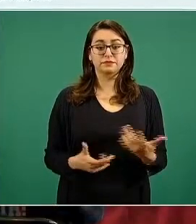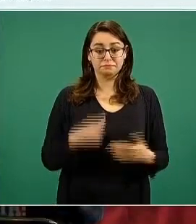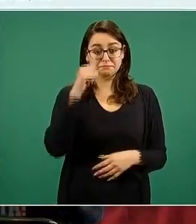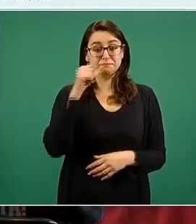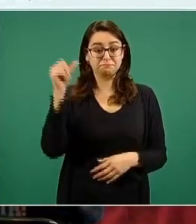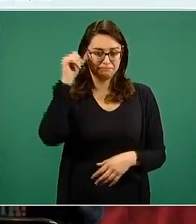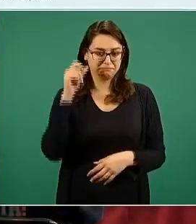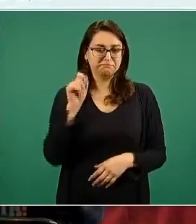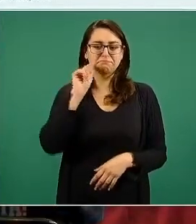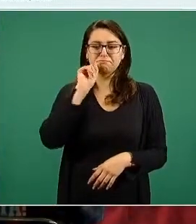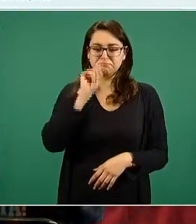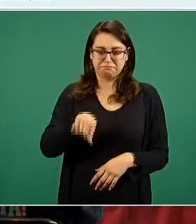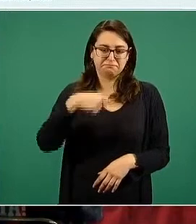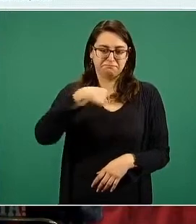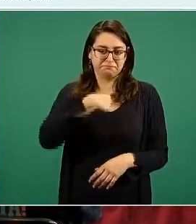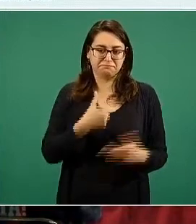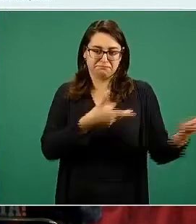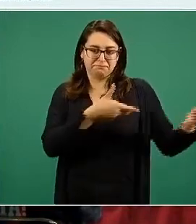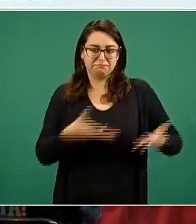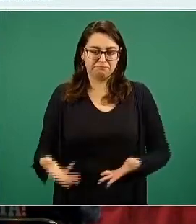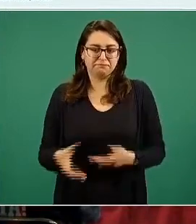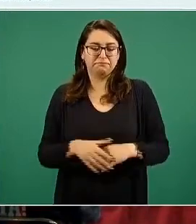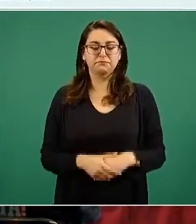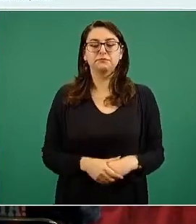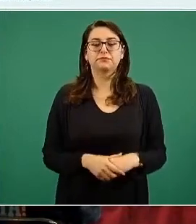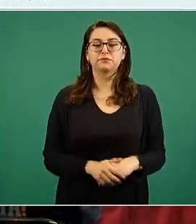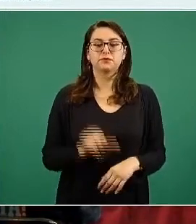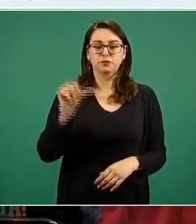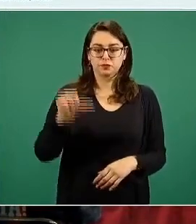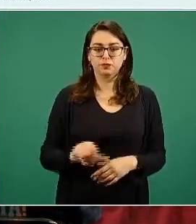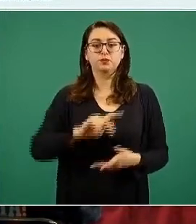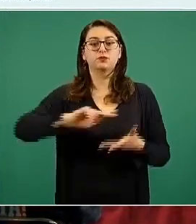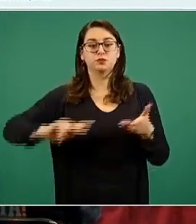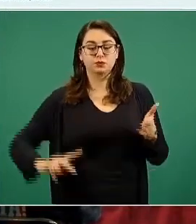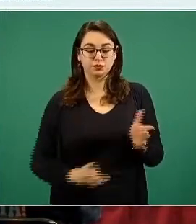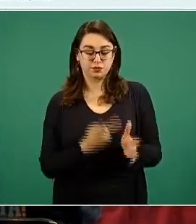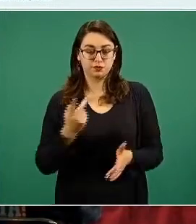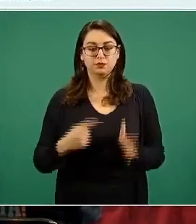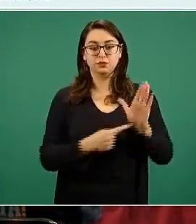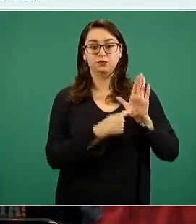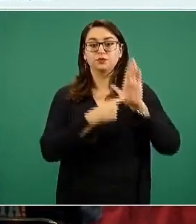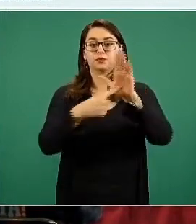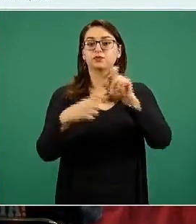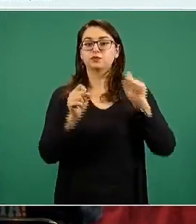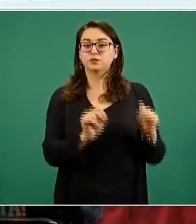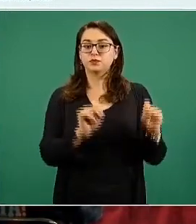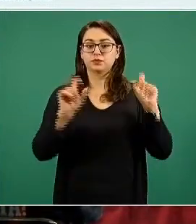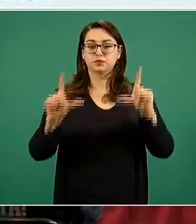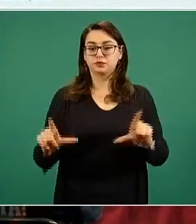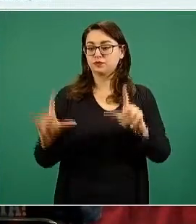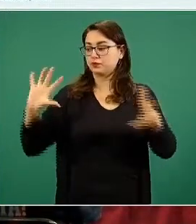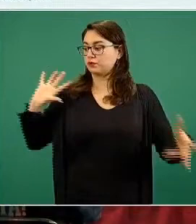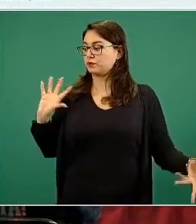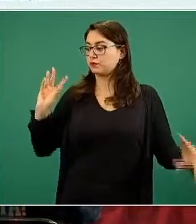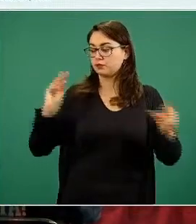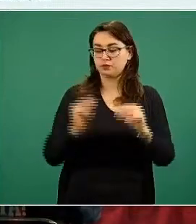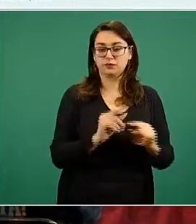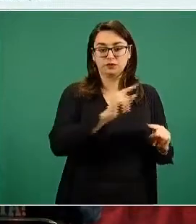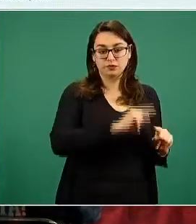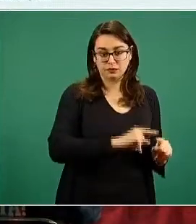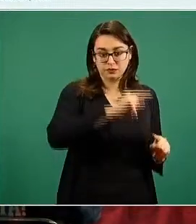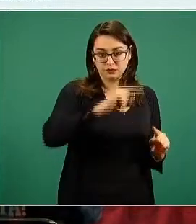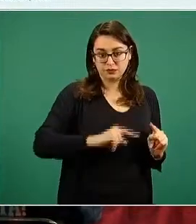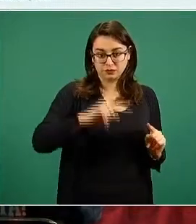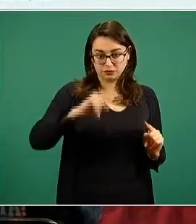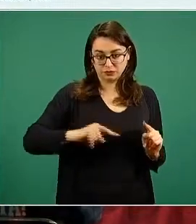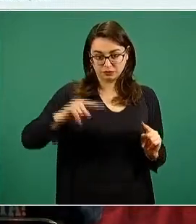de prensa, tenemos una curva epidémica de casos estimados que ha superado el primer pico